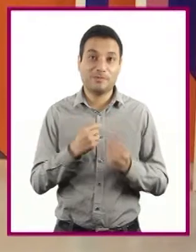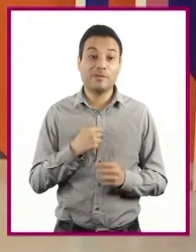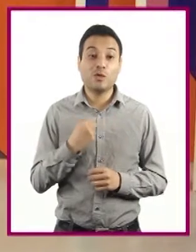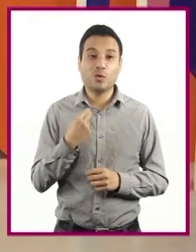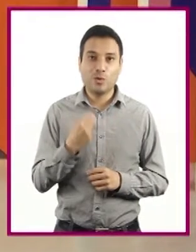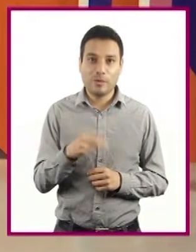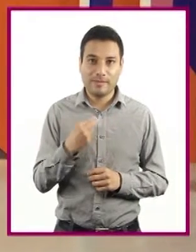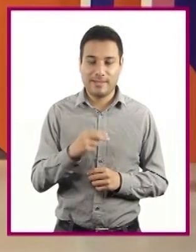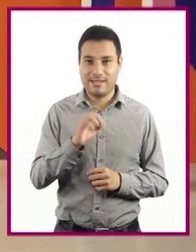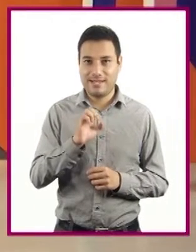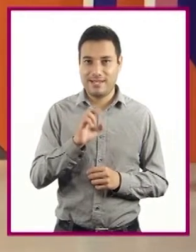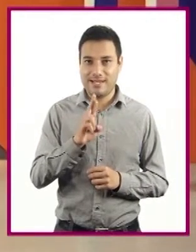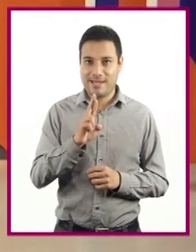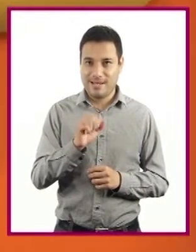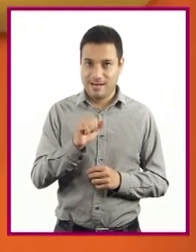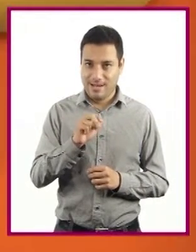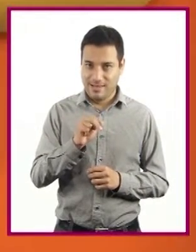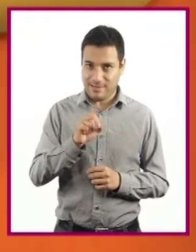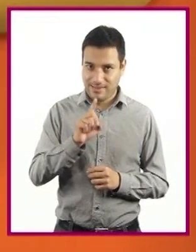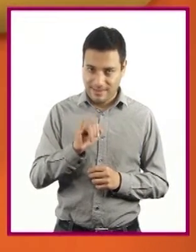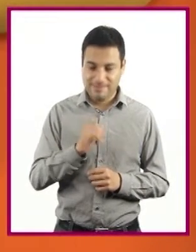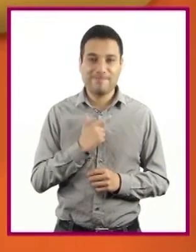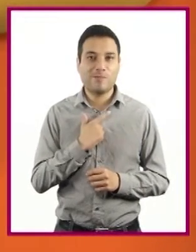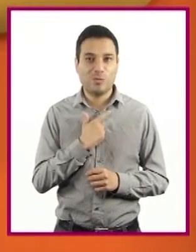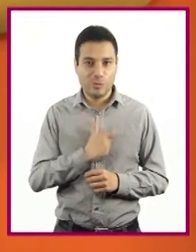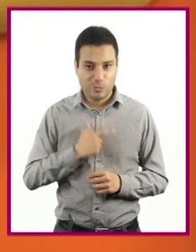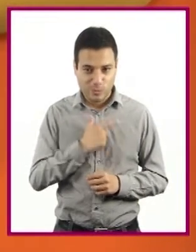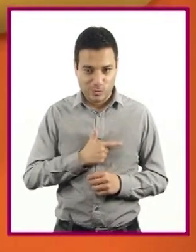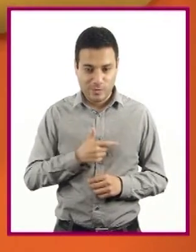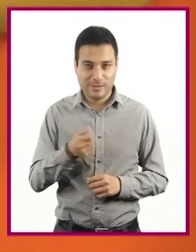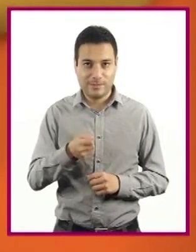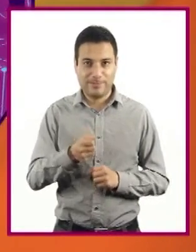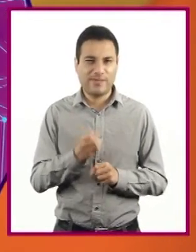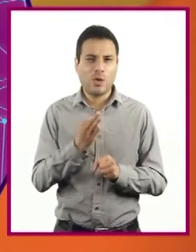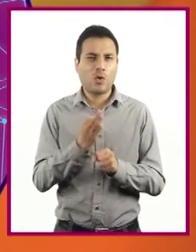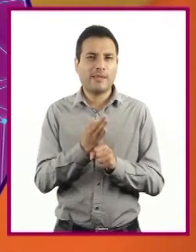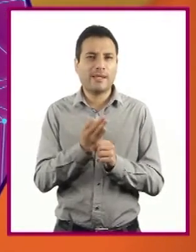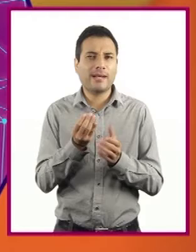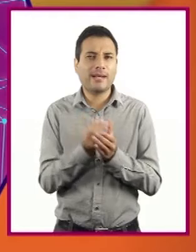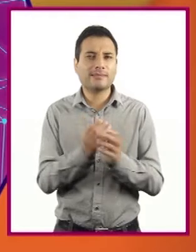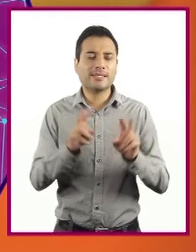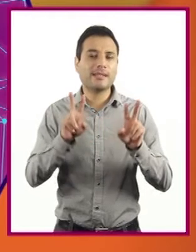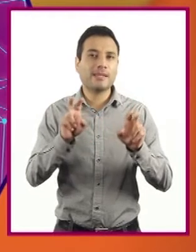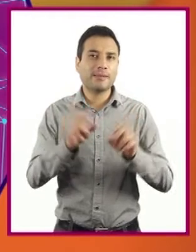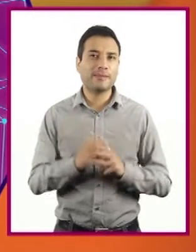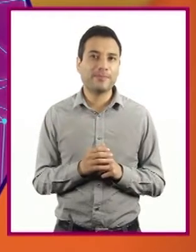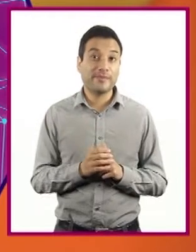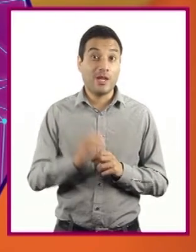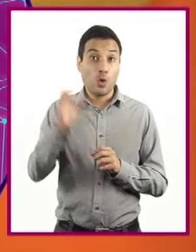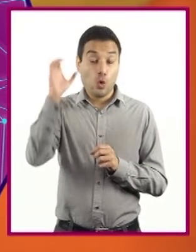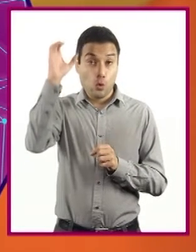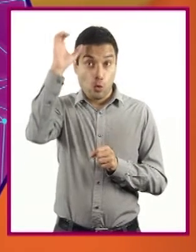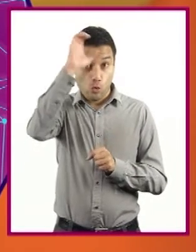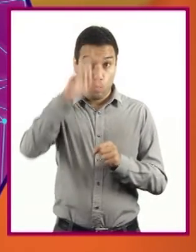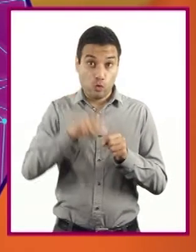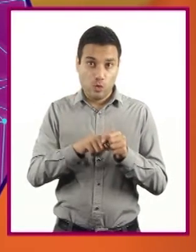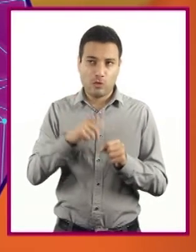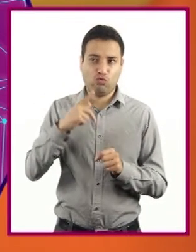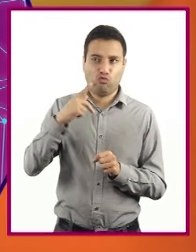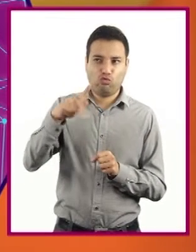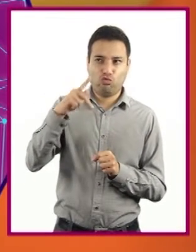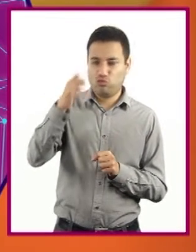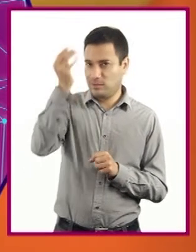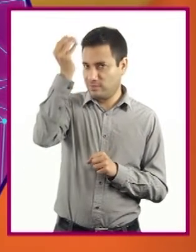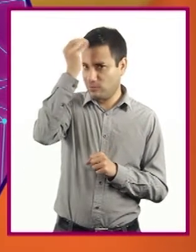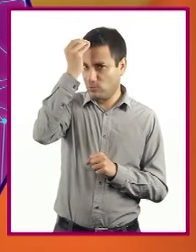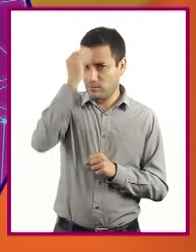Erandi Rodríguez y los saludo con mucho gusto. Esta sesión se titula La sabiduría de las culturas a través de la palabra y